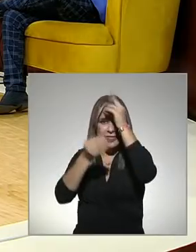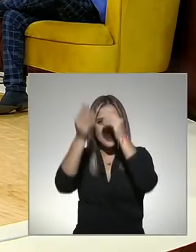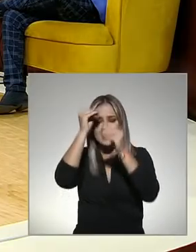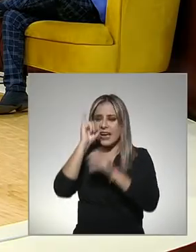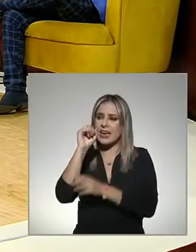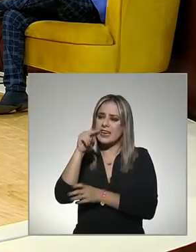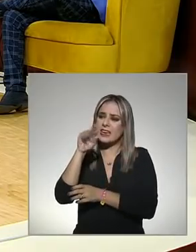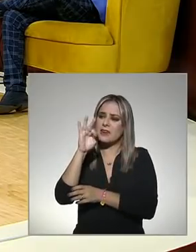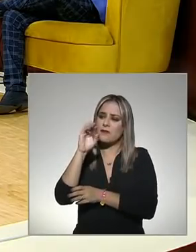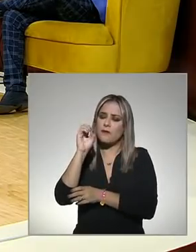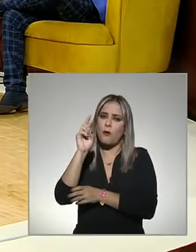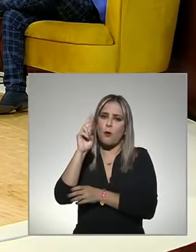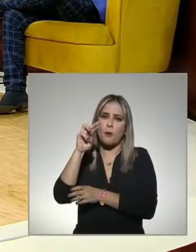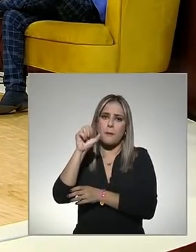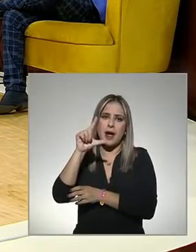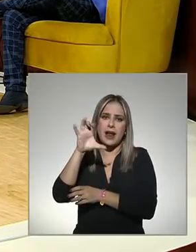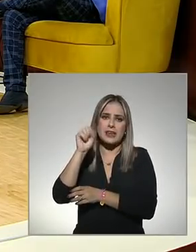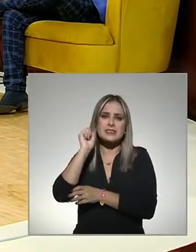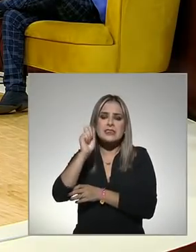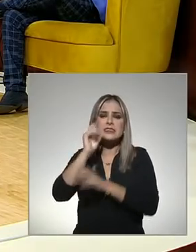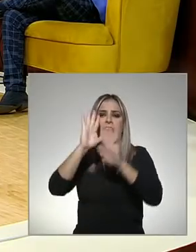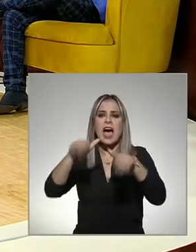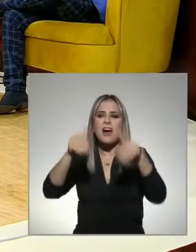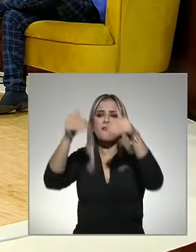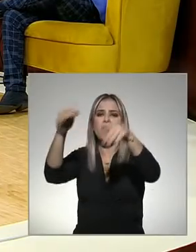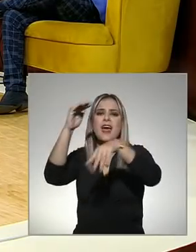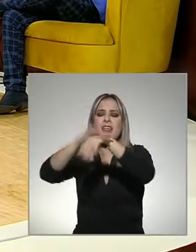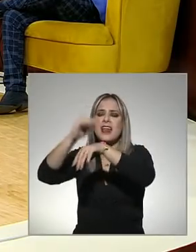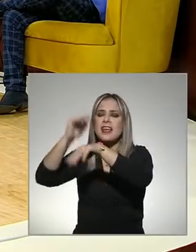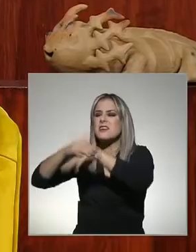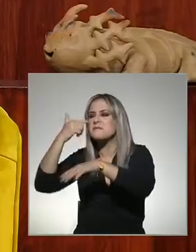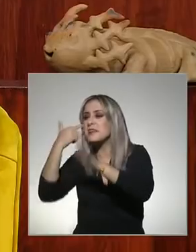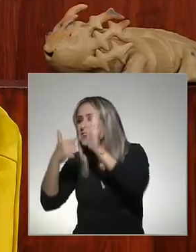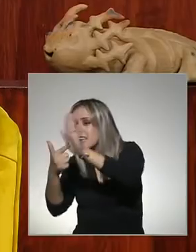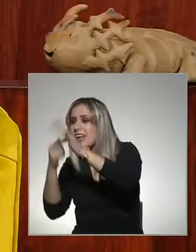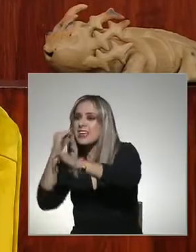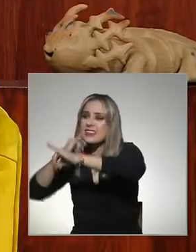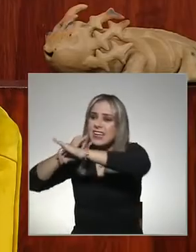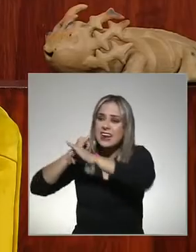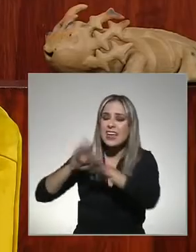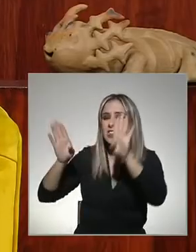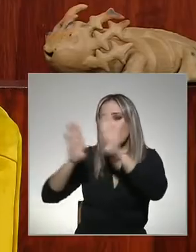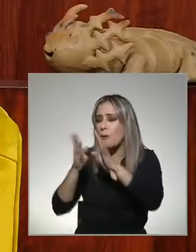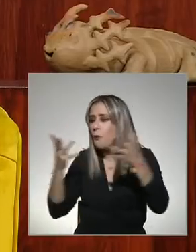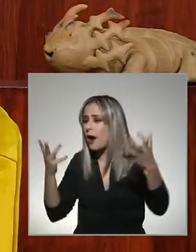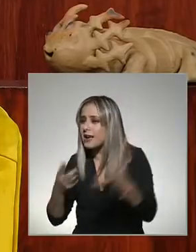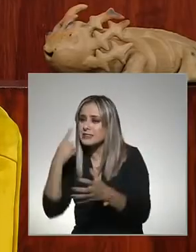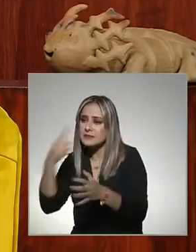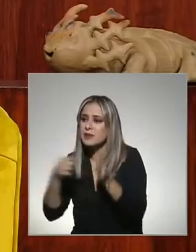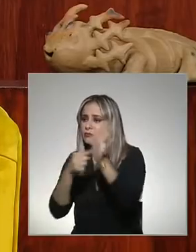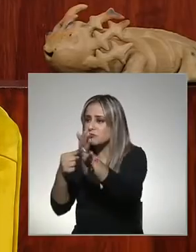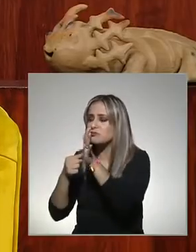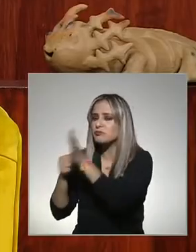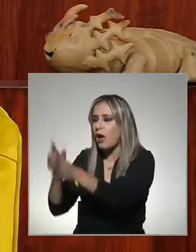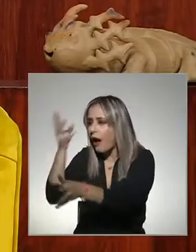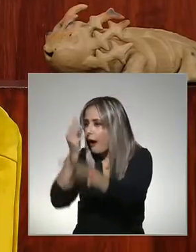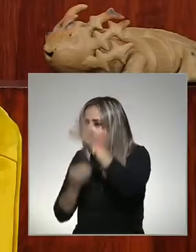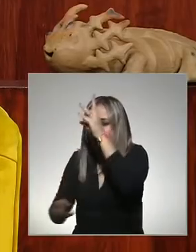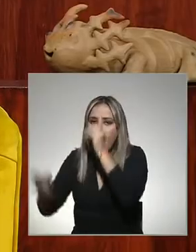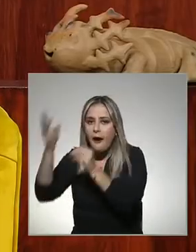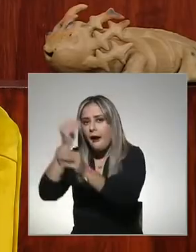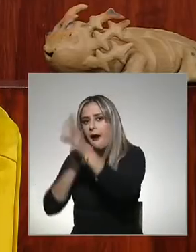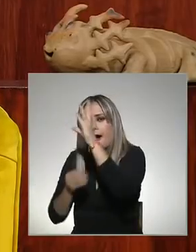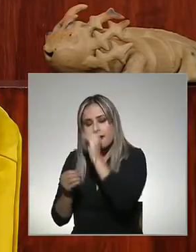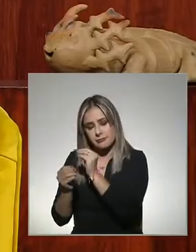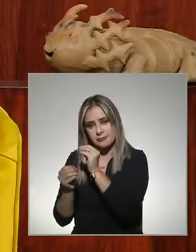decir, aquellos que ocurren fuera de un entorno educativo formal. Y bueno, señalan ahí una lista de aprendizajes informales que creo